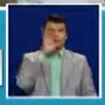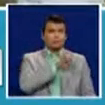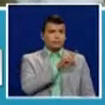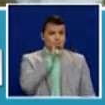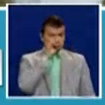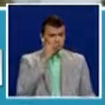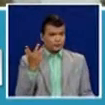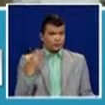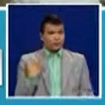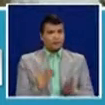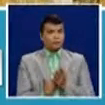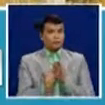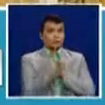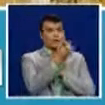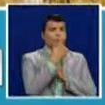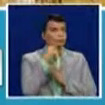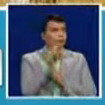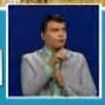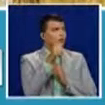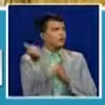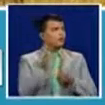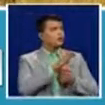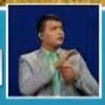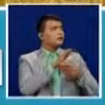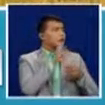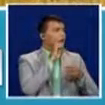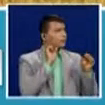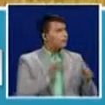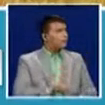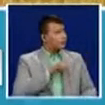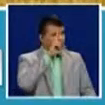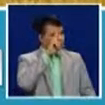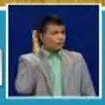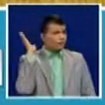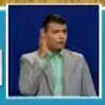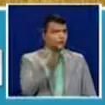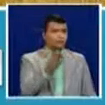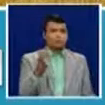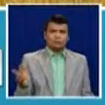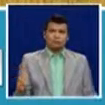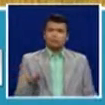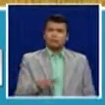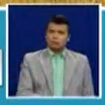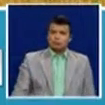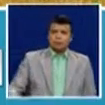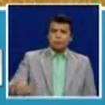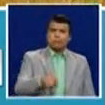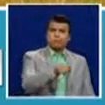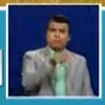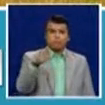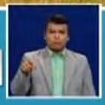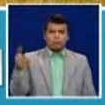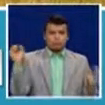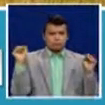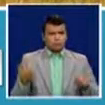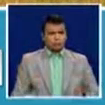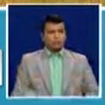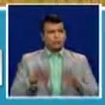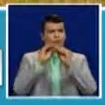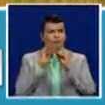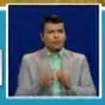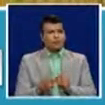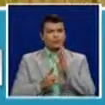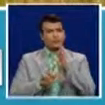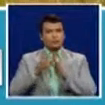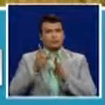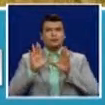no tienen que salir de sus tierras a las grandes ciudades para buscar su futuro, sino que en las tierras también han encontrado una forma de desarrollo para